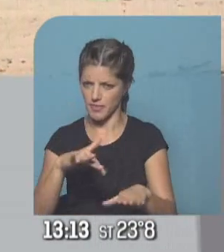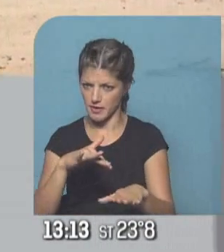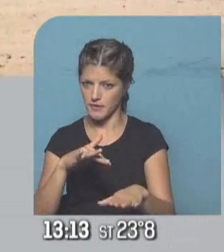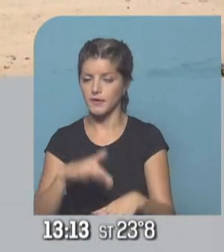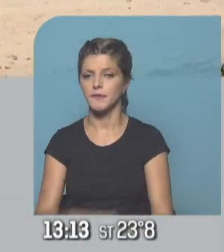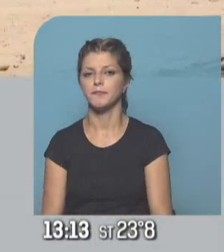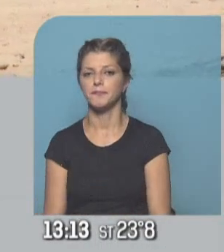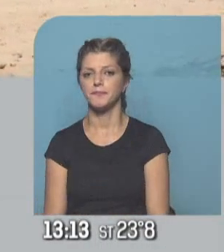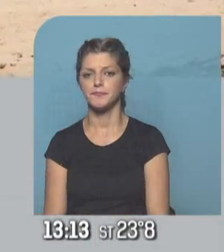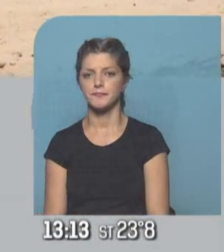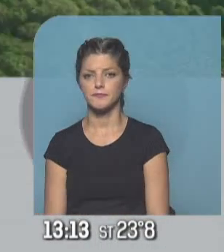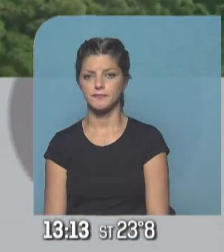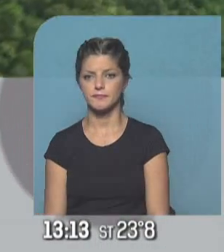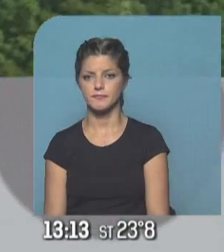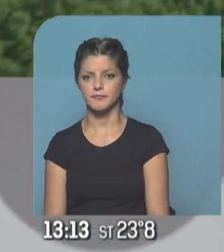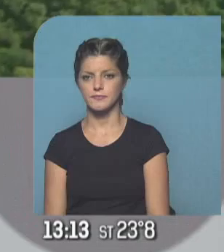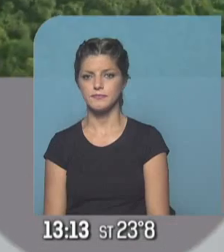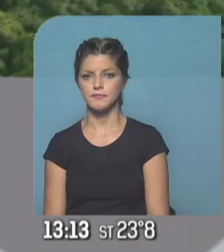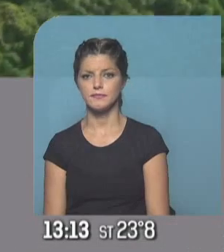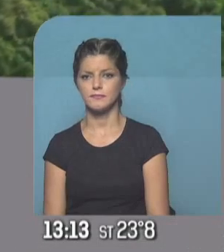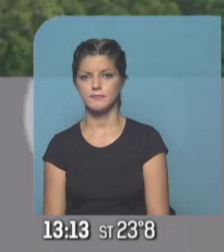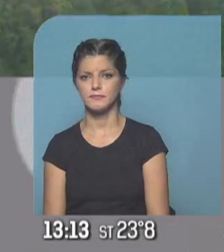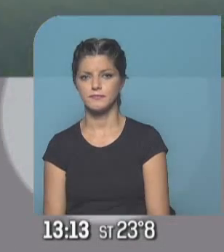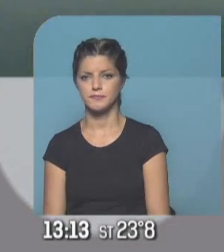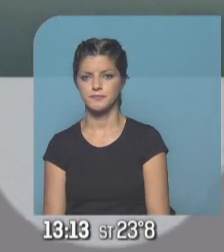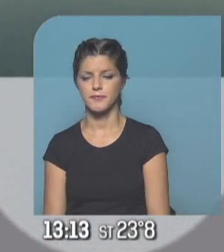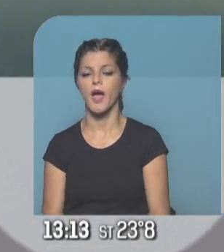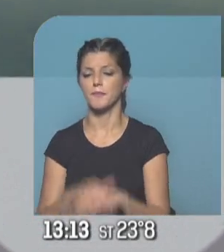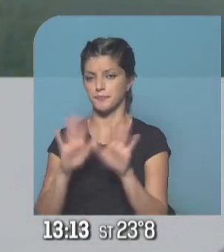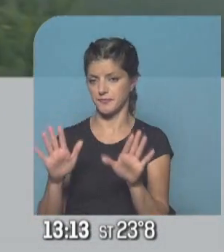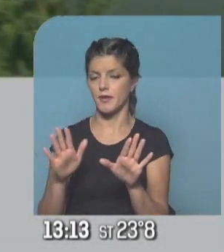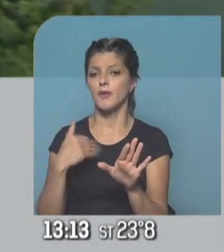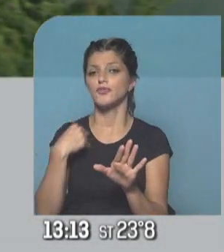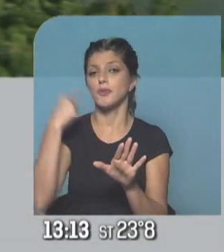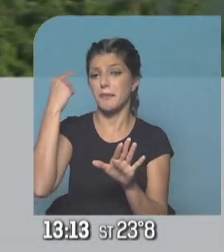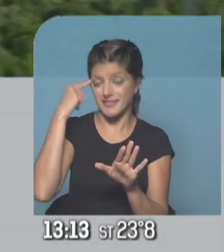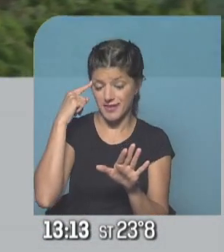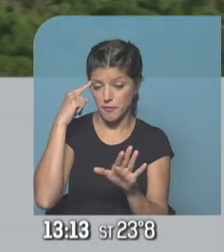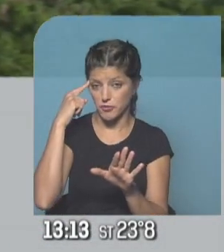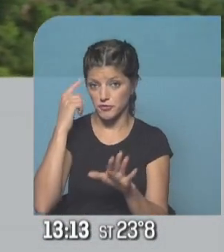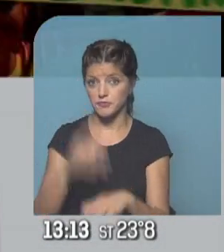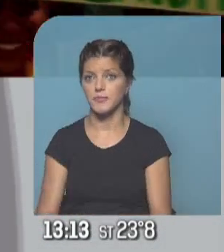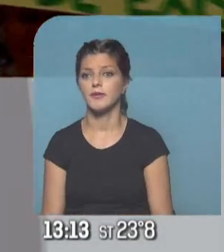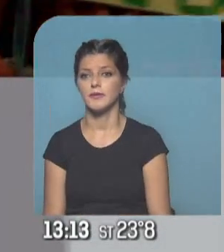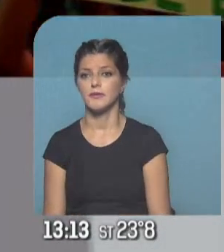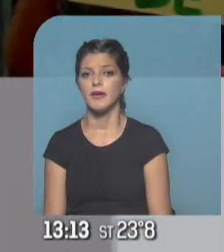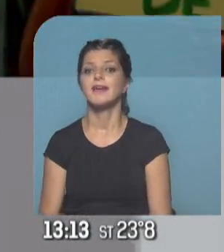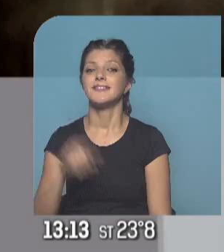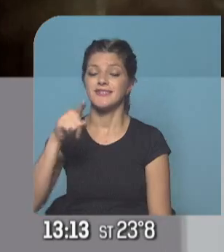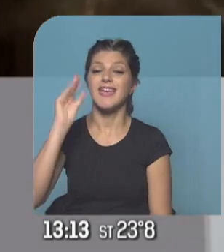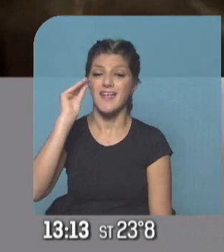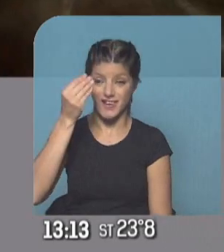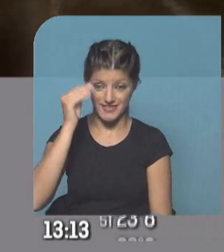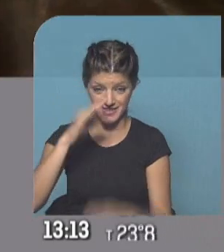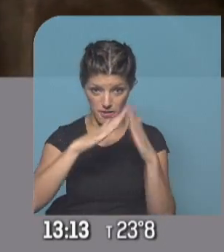debate. Pero lo que pasa es que también que, si a nosotros nos parece lejano, a la población urbana brasileña todo el